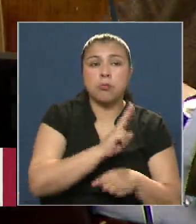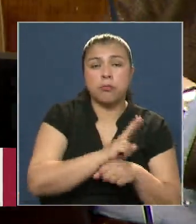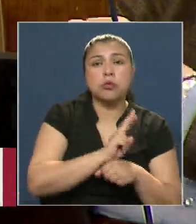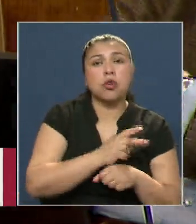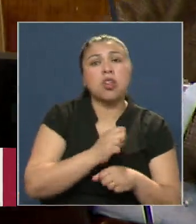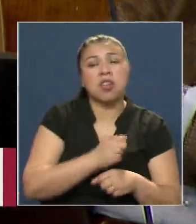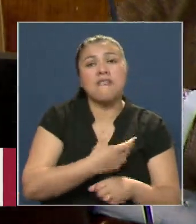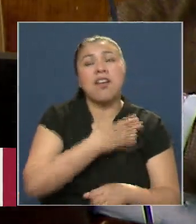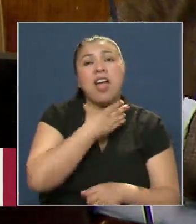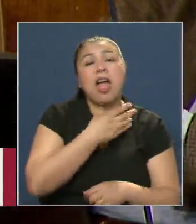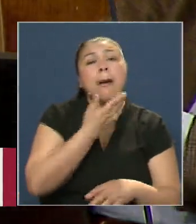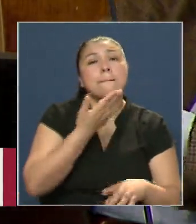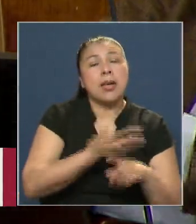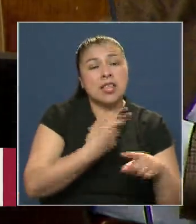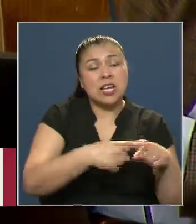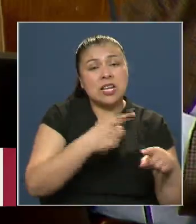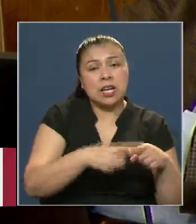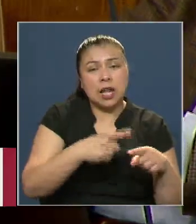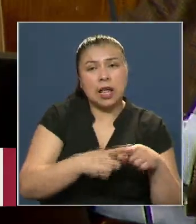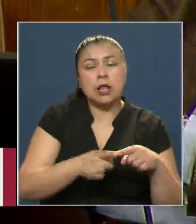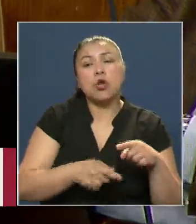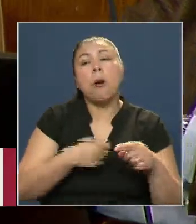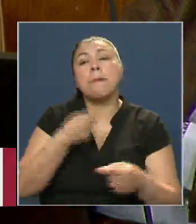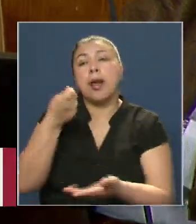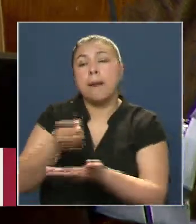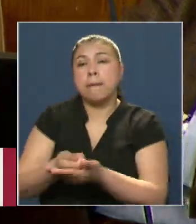hijos estudien, pueda haber